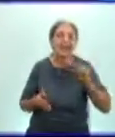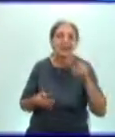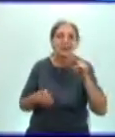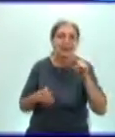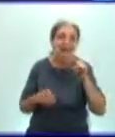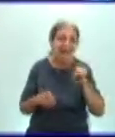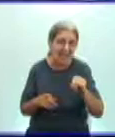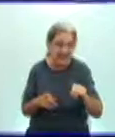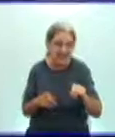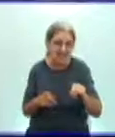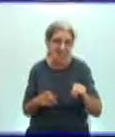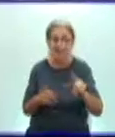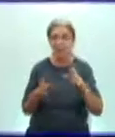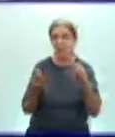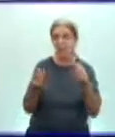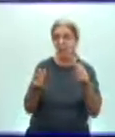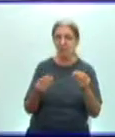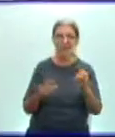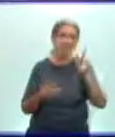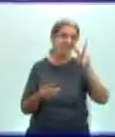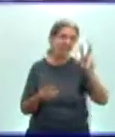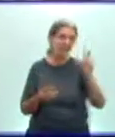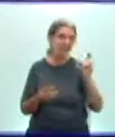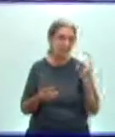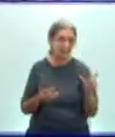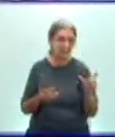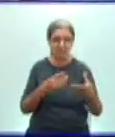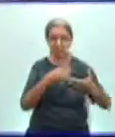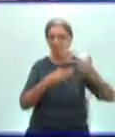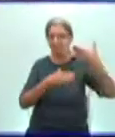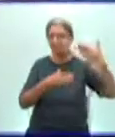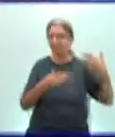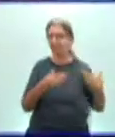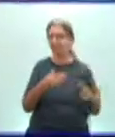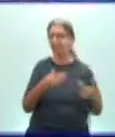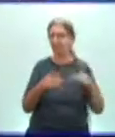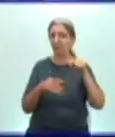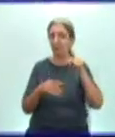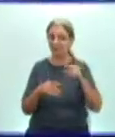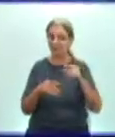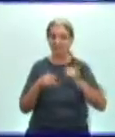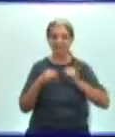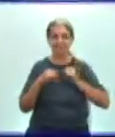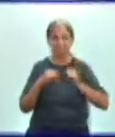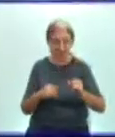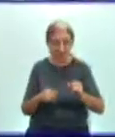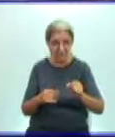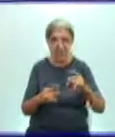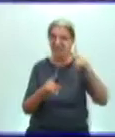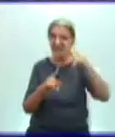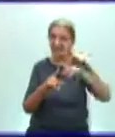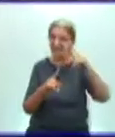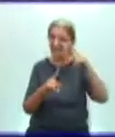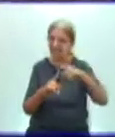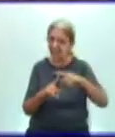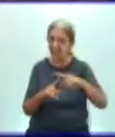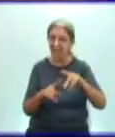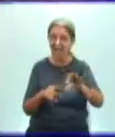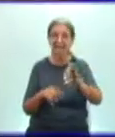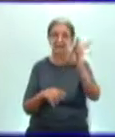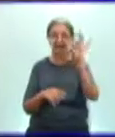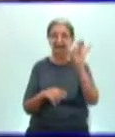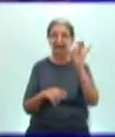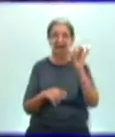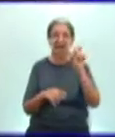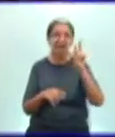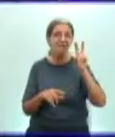predominan los verbos en pretérito. Así, con esta orientación de tarea, extraer los verbos y